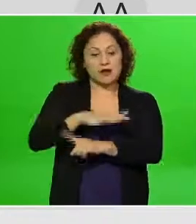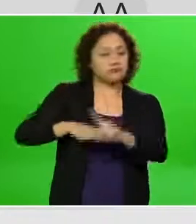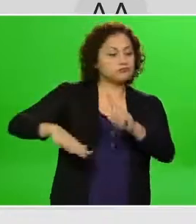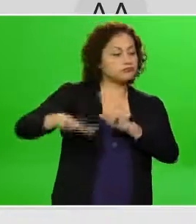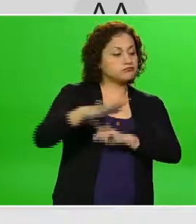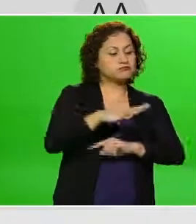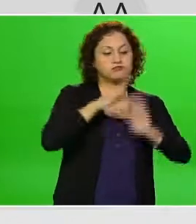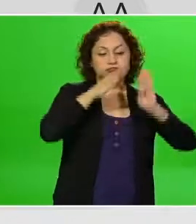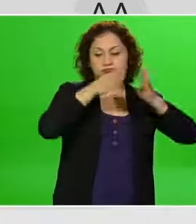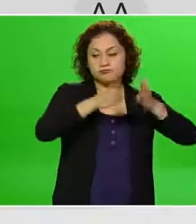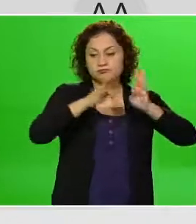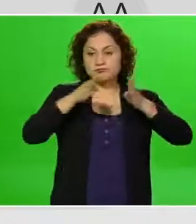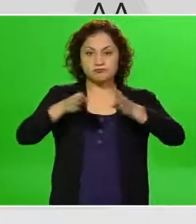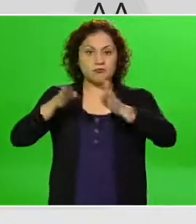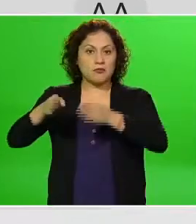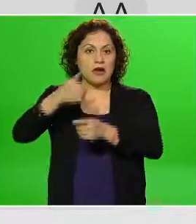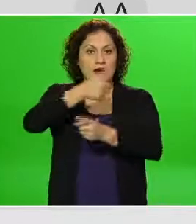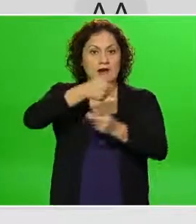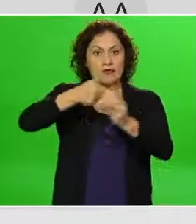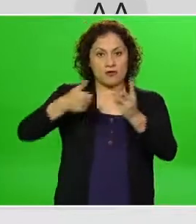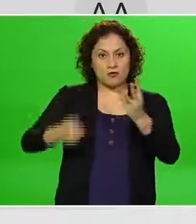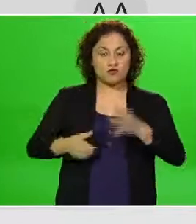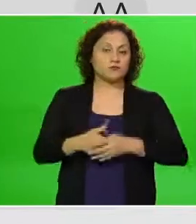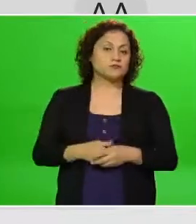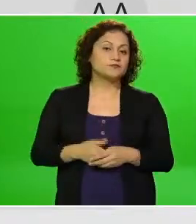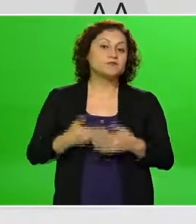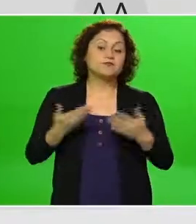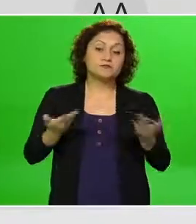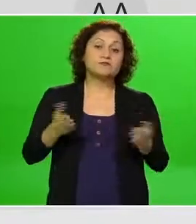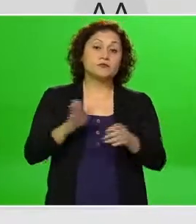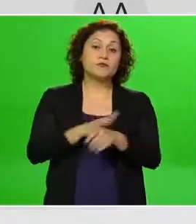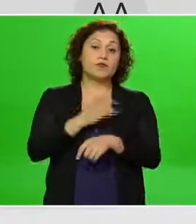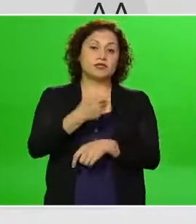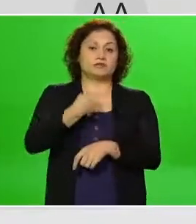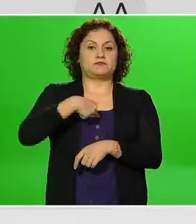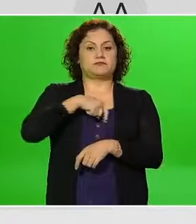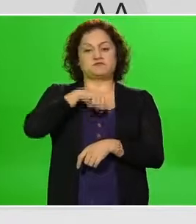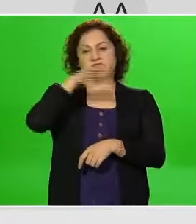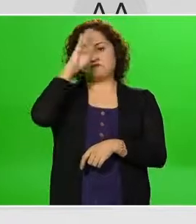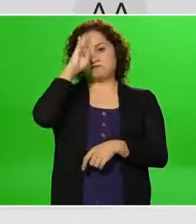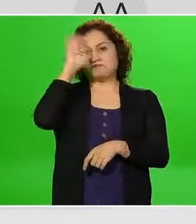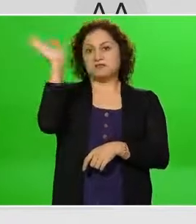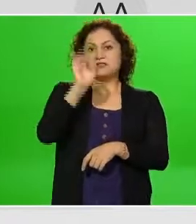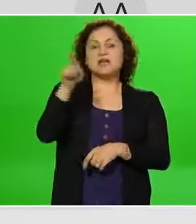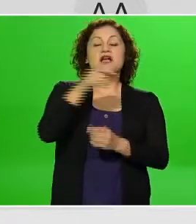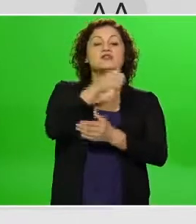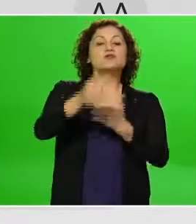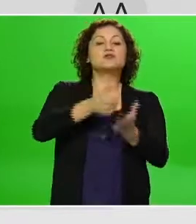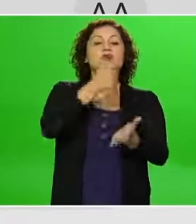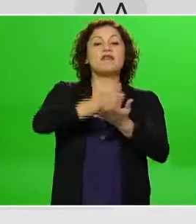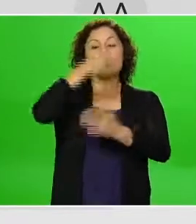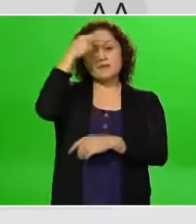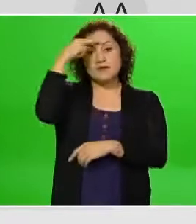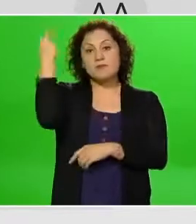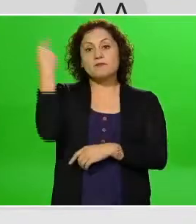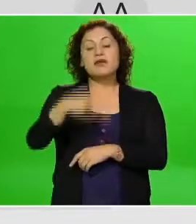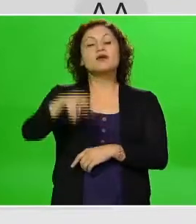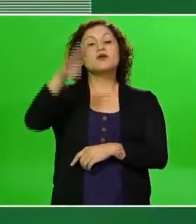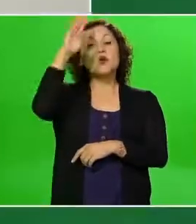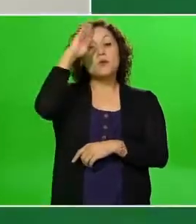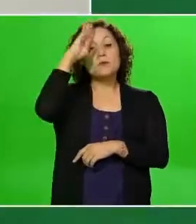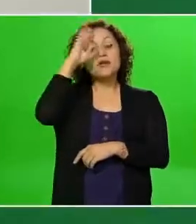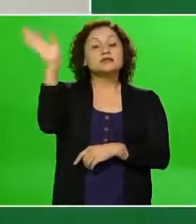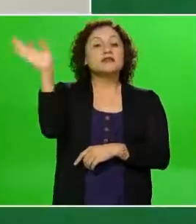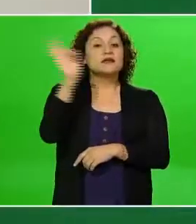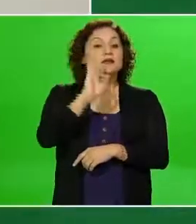comportamiento, para efectos de su riesgo epidémico. Entonces, pensamos que de seguro la Ciudad de México está preveyendo que de